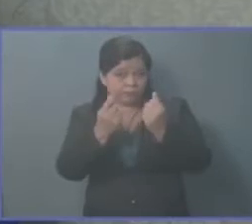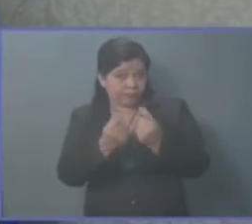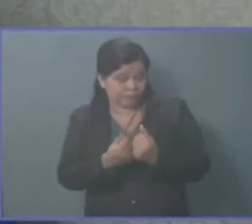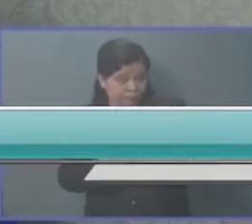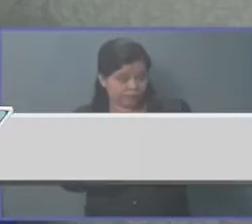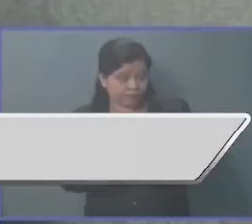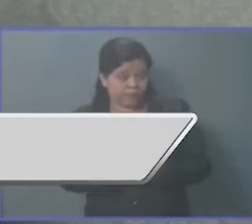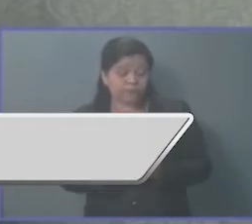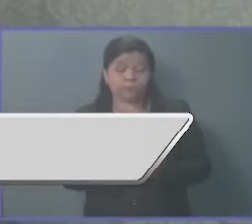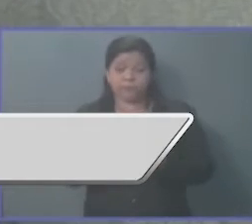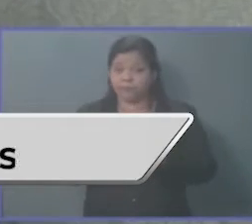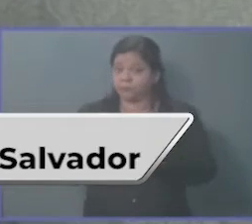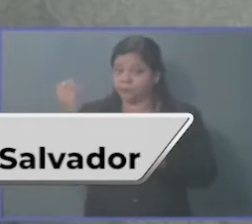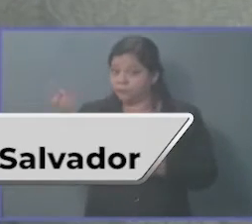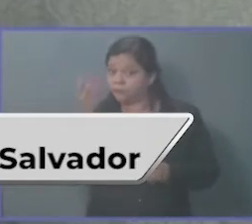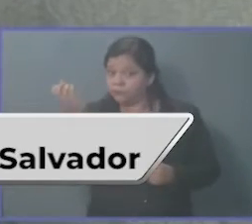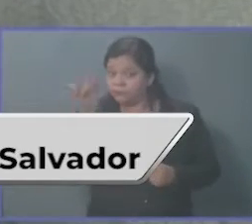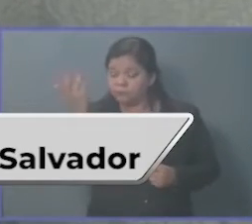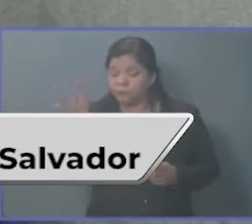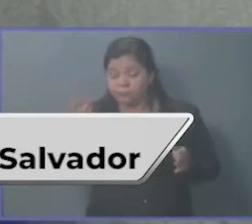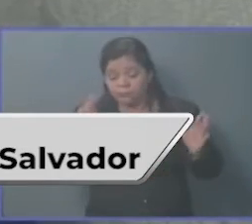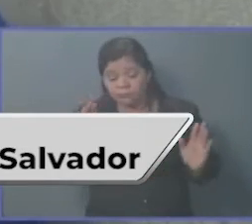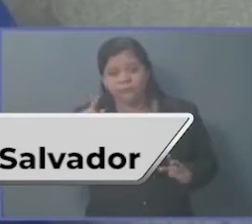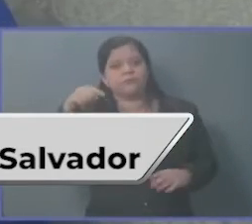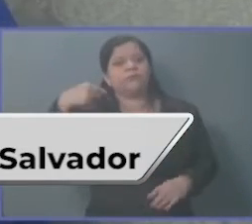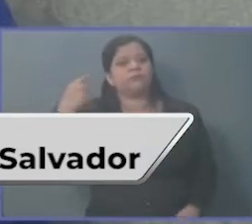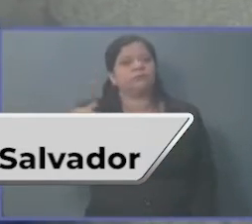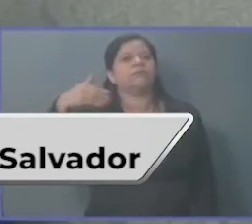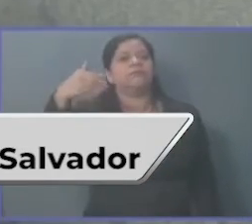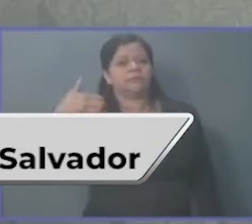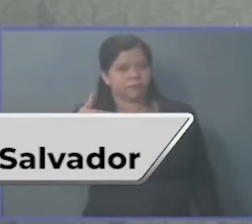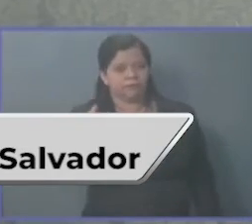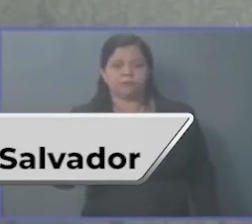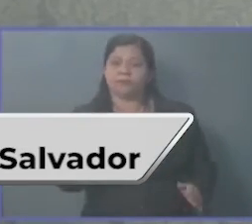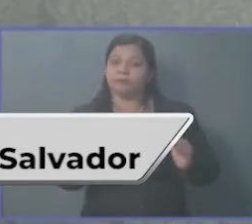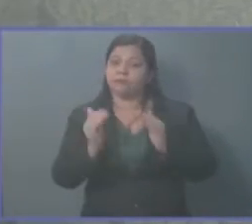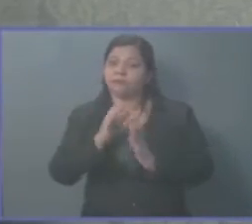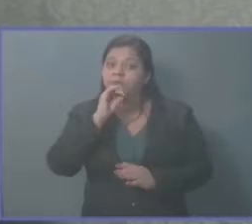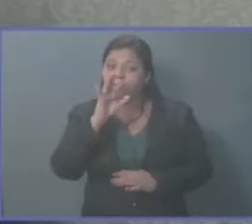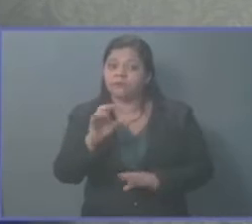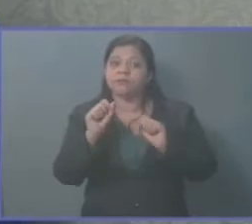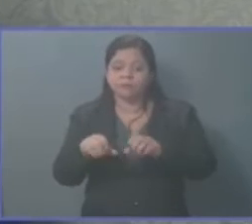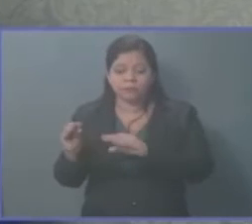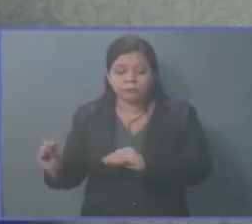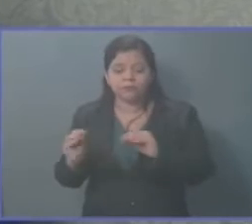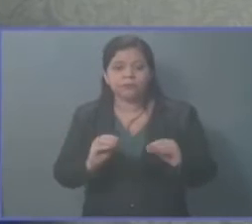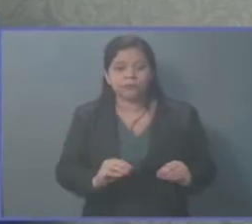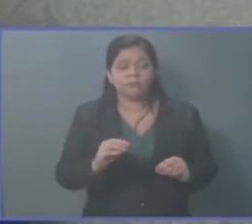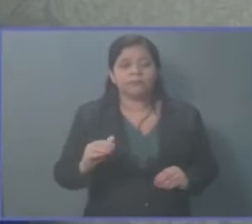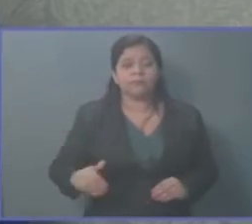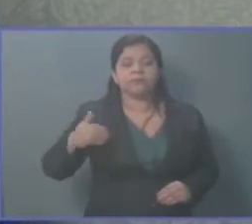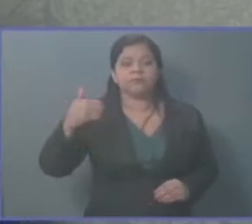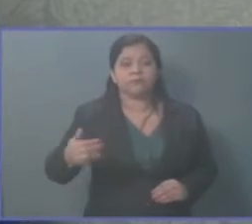presupuesto extraordinario, pero cuando sea para el otro año. Pero también dice que se va a implementar en el